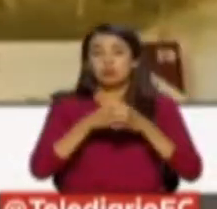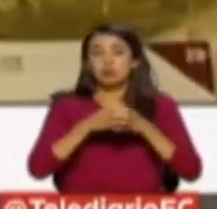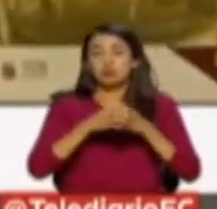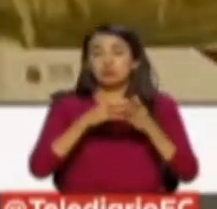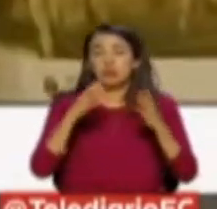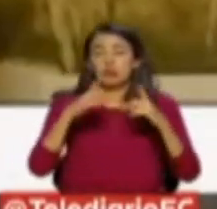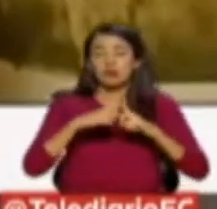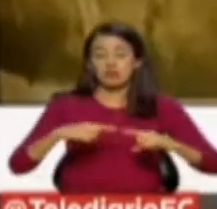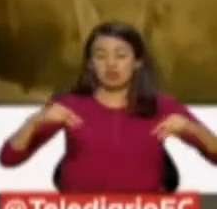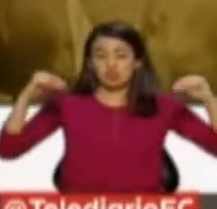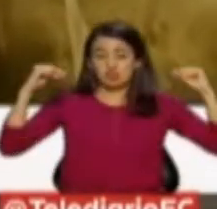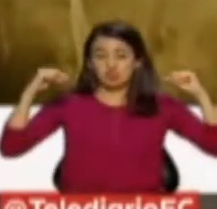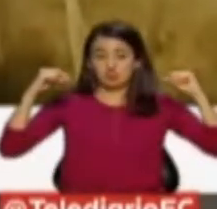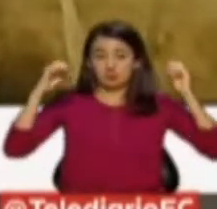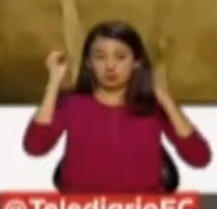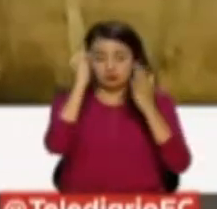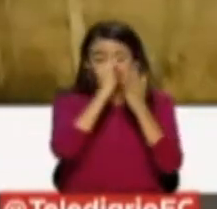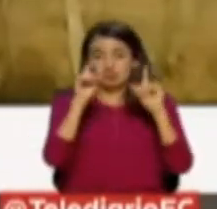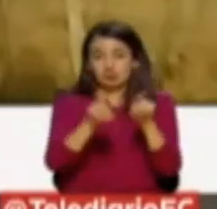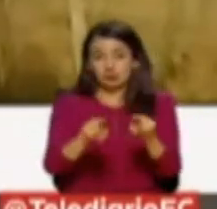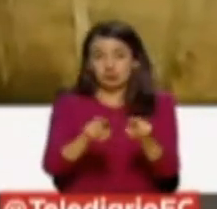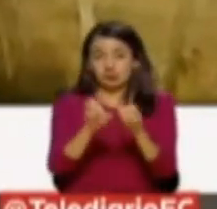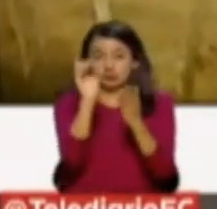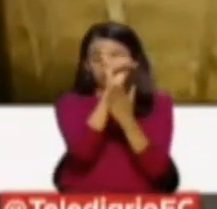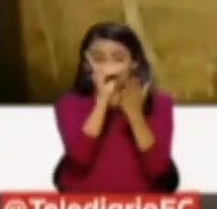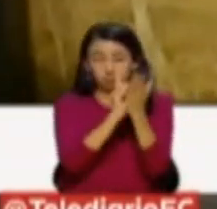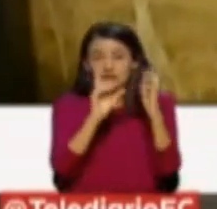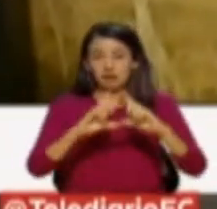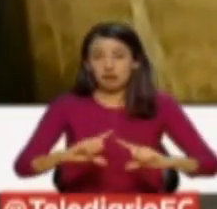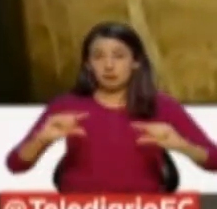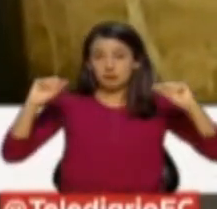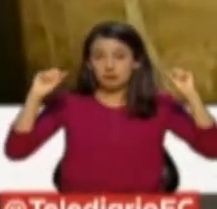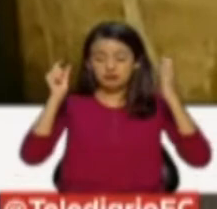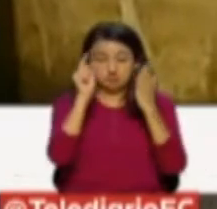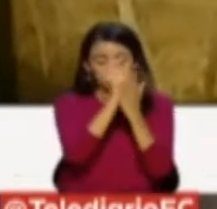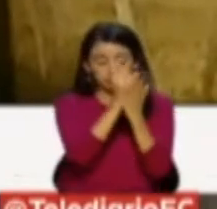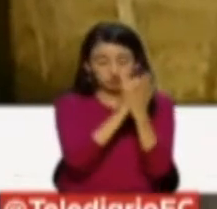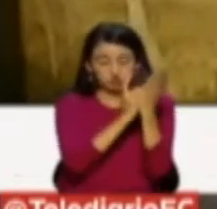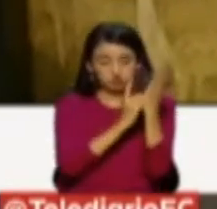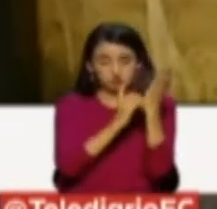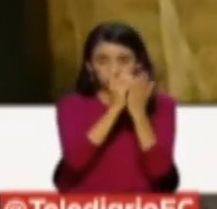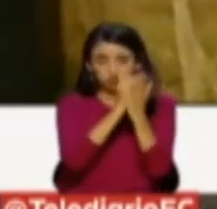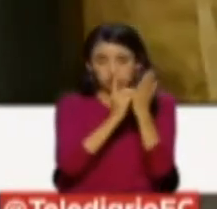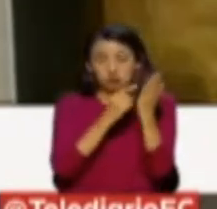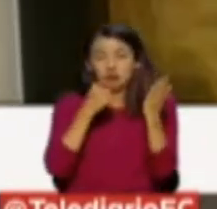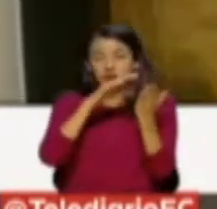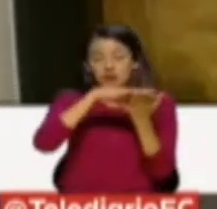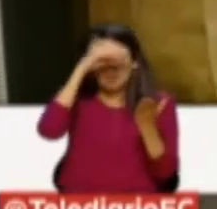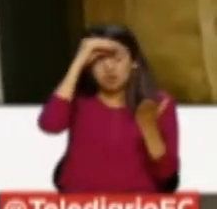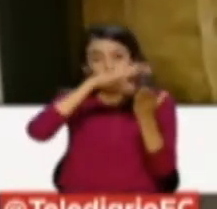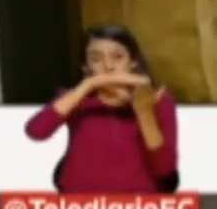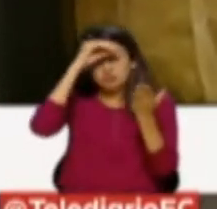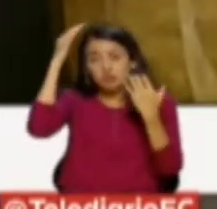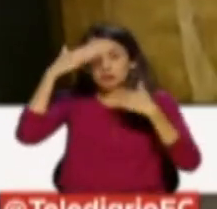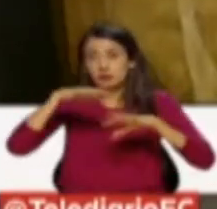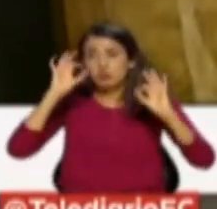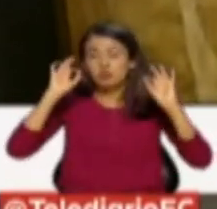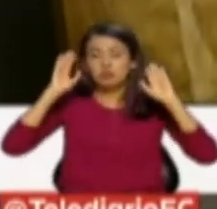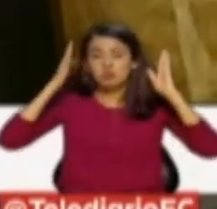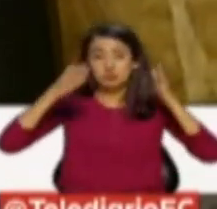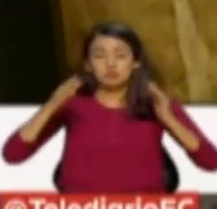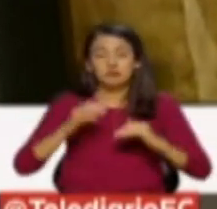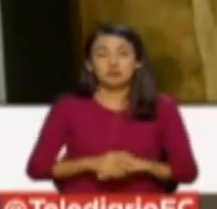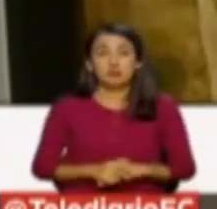japonés y dándole un poco de sentido de vida de como yo lo percibo para ello determinar ciertos rasgos